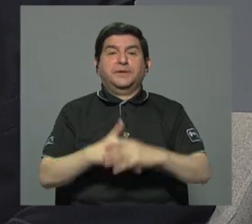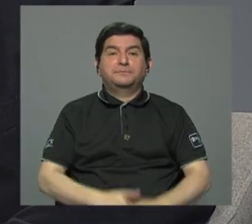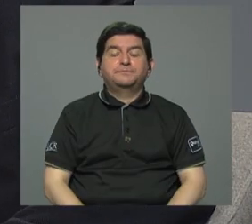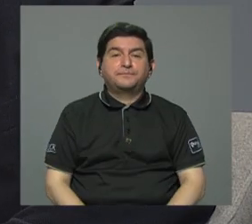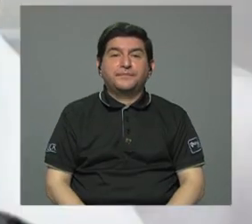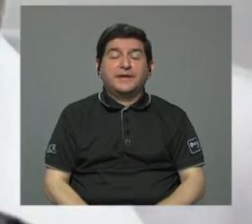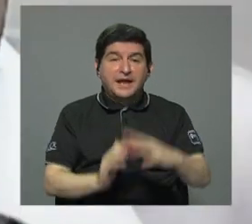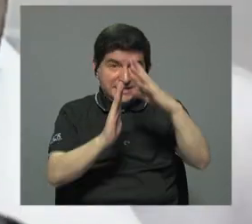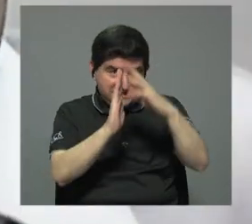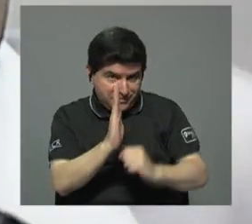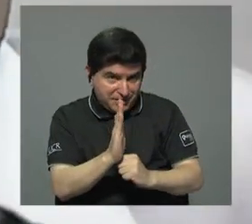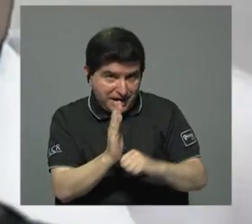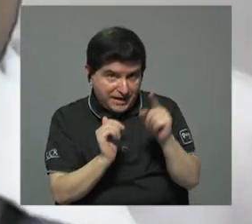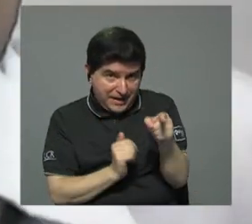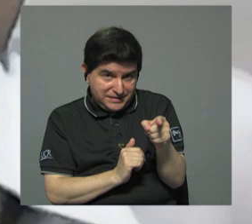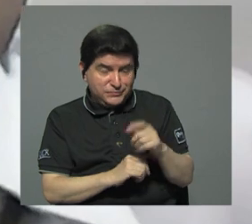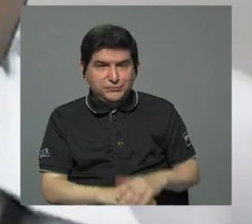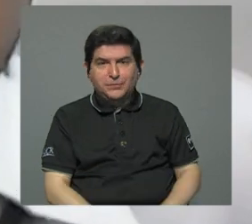si rebajamos eso,